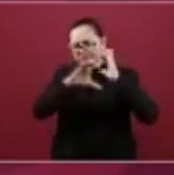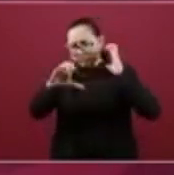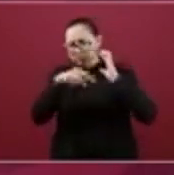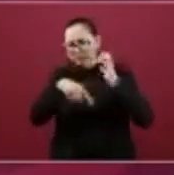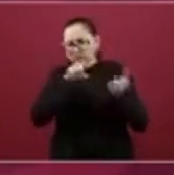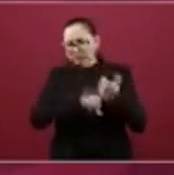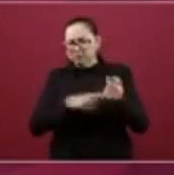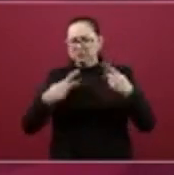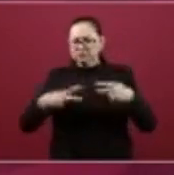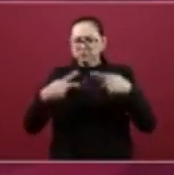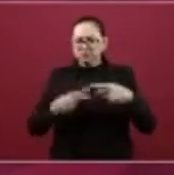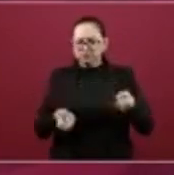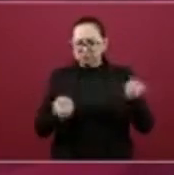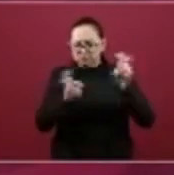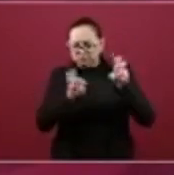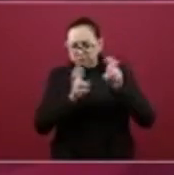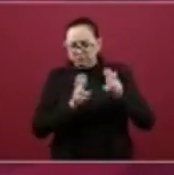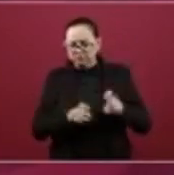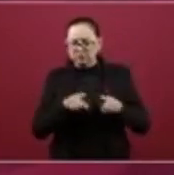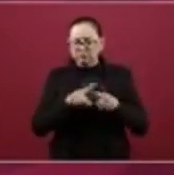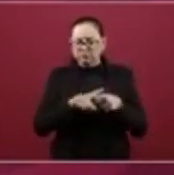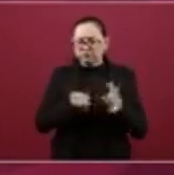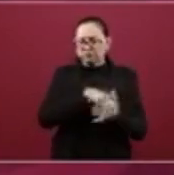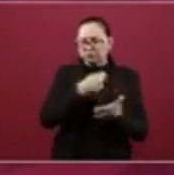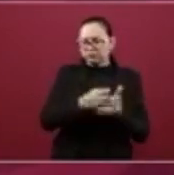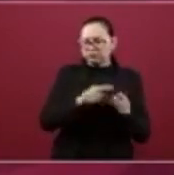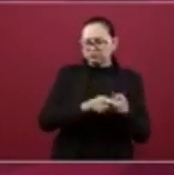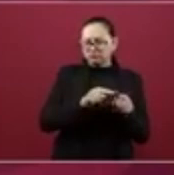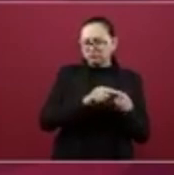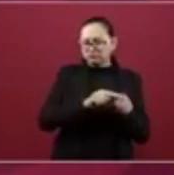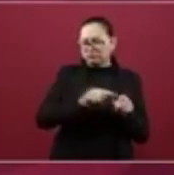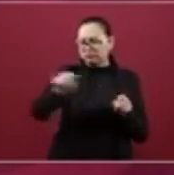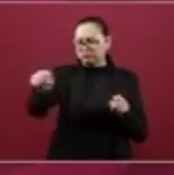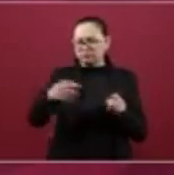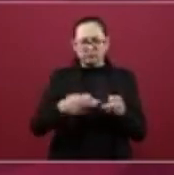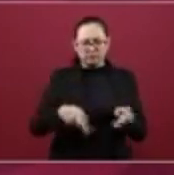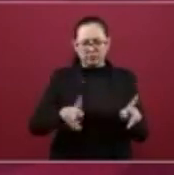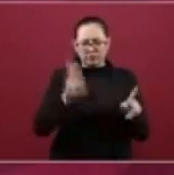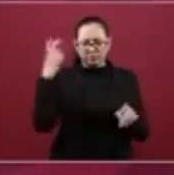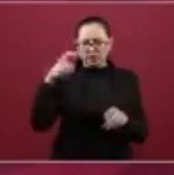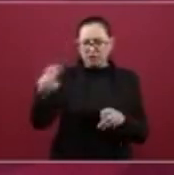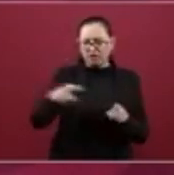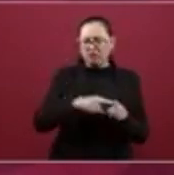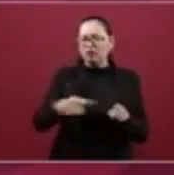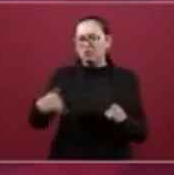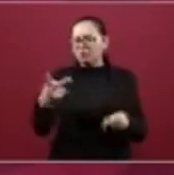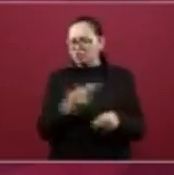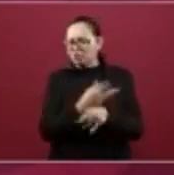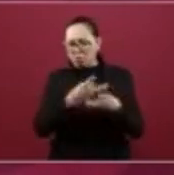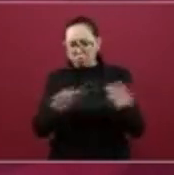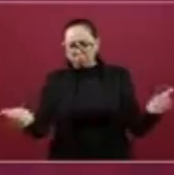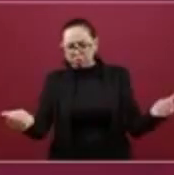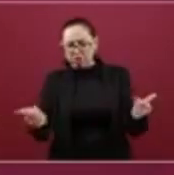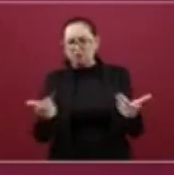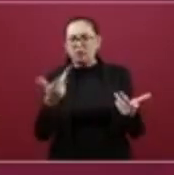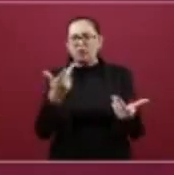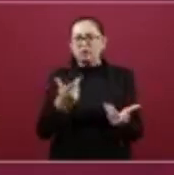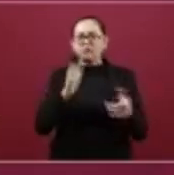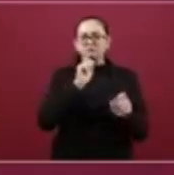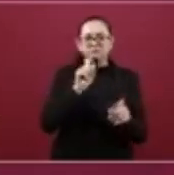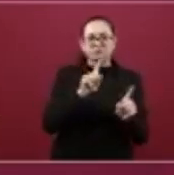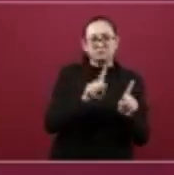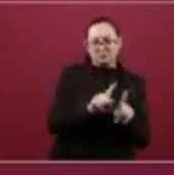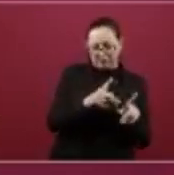camión de Tamaulipas, en Tamaulipas, pero al mismo tiempo se rescató a